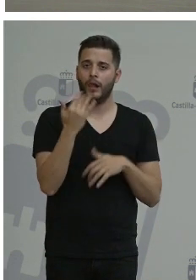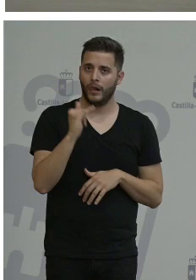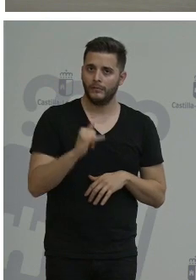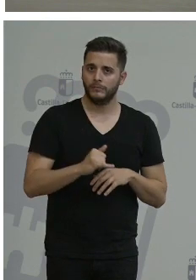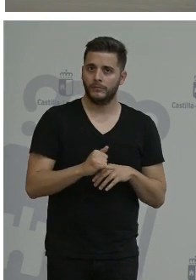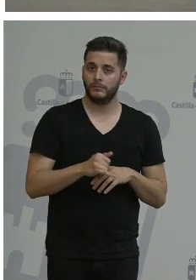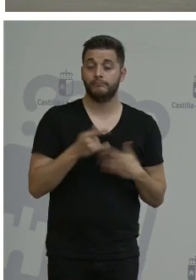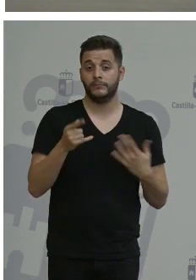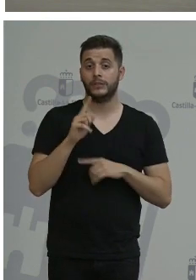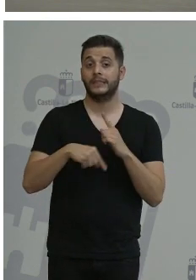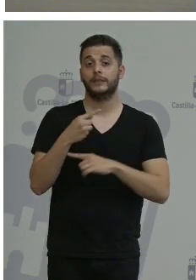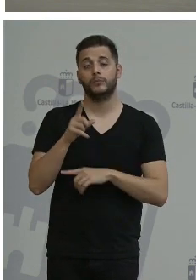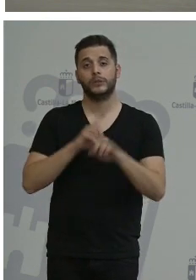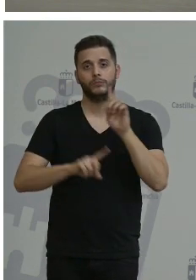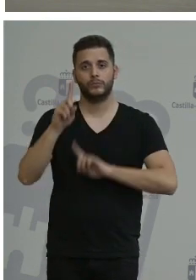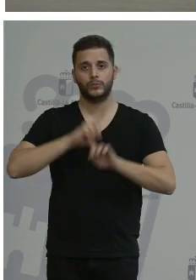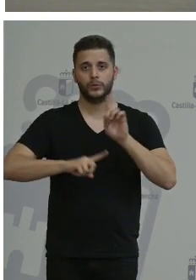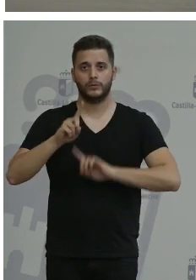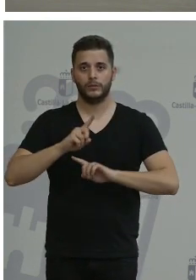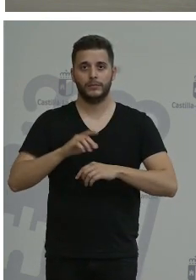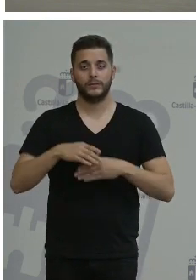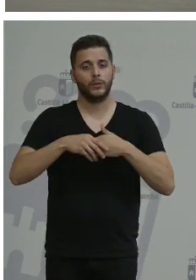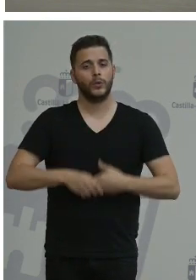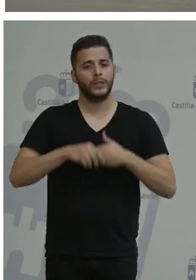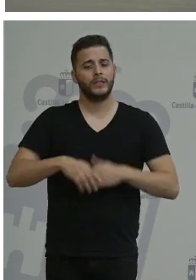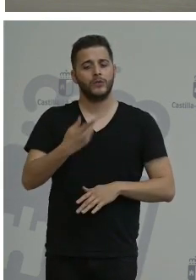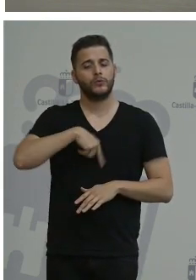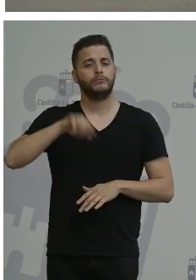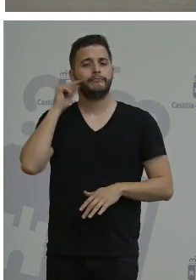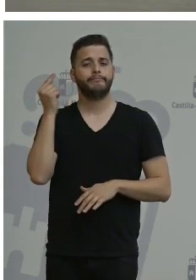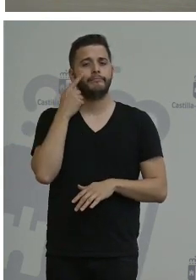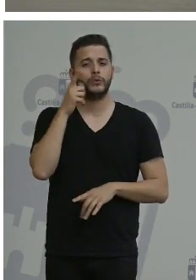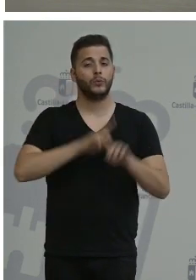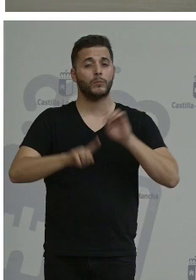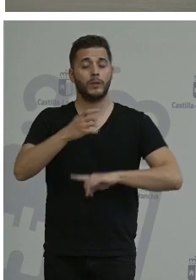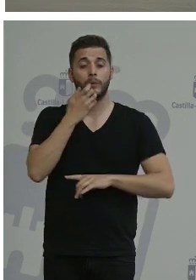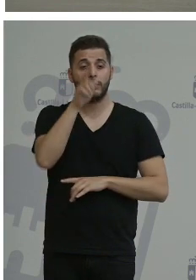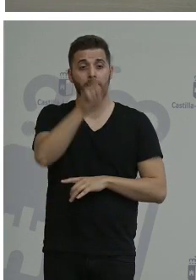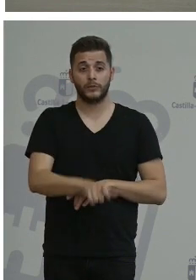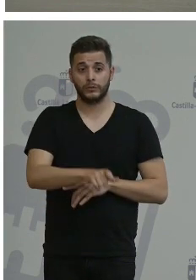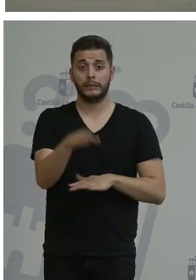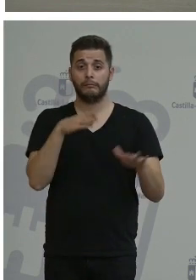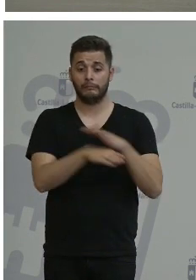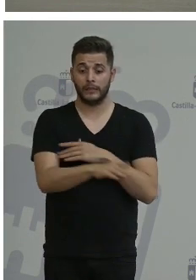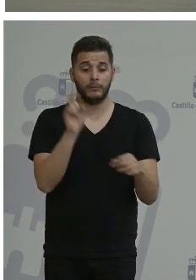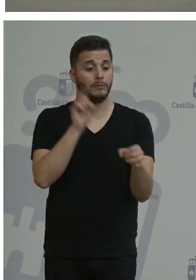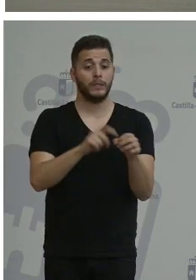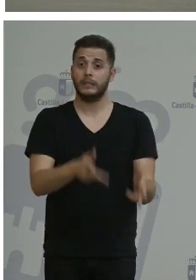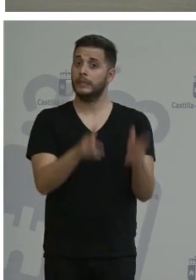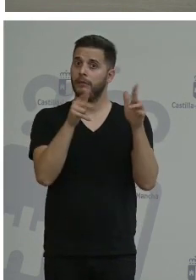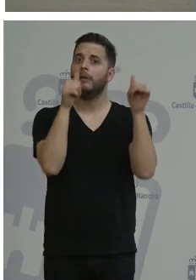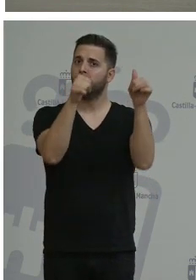Tenemos problemas, en UGT estamos llevando a problema de una persona que ha entrado por turno libre, que tiene su